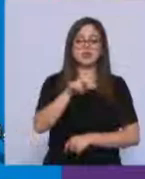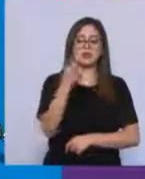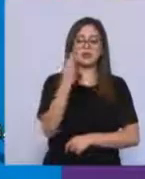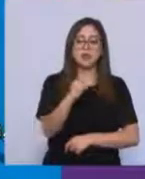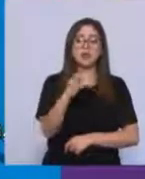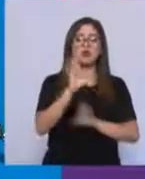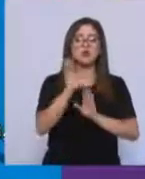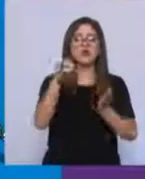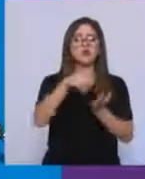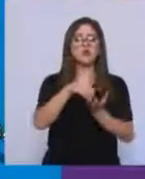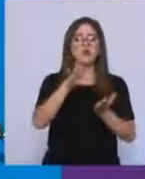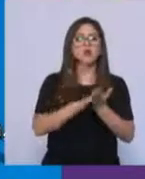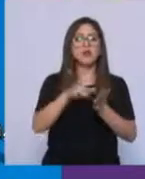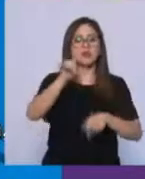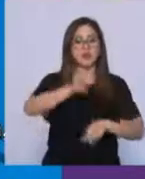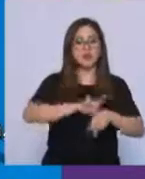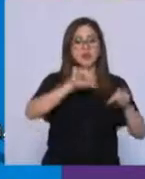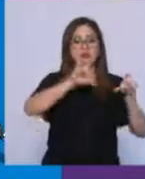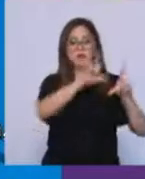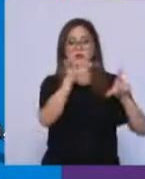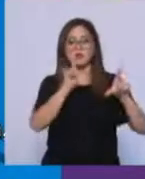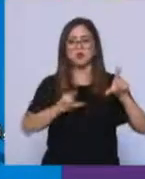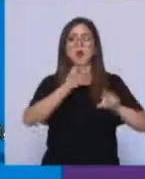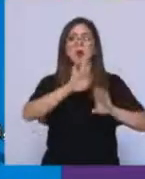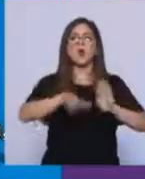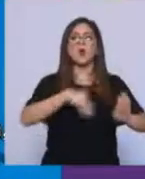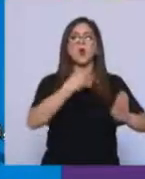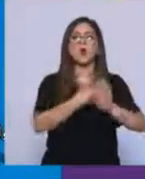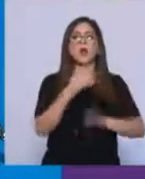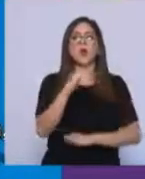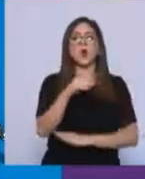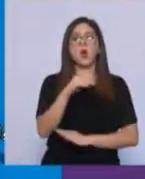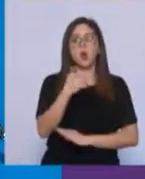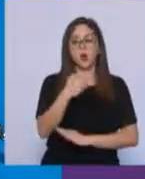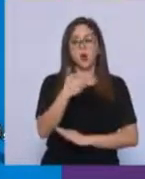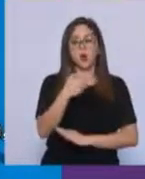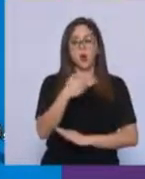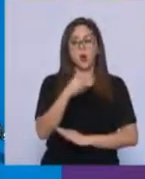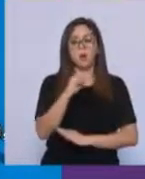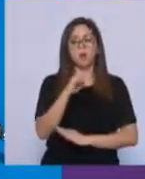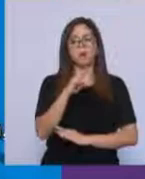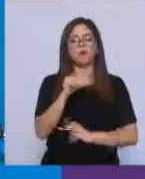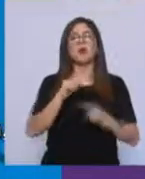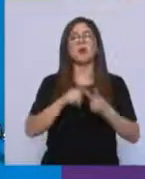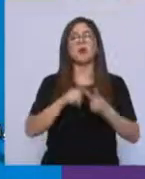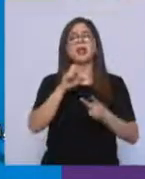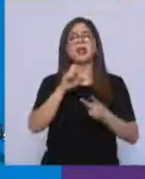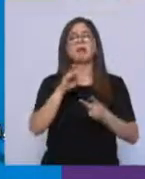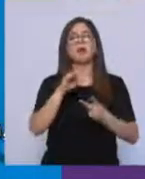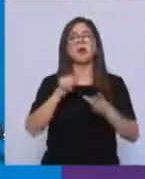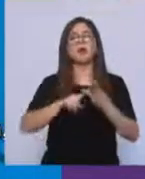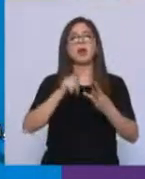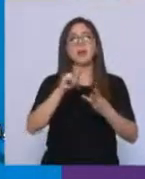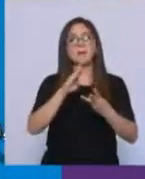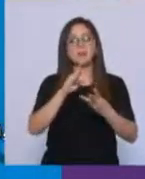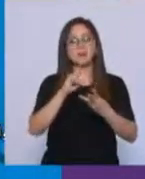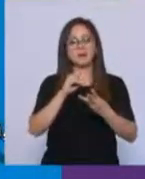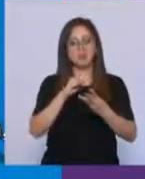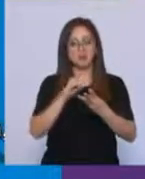se haya declarado como Día Nacional contra la homofobia, transfobia, lesfobia,